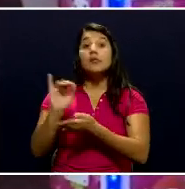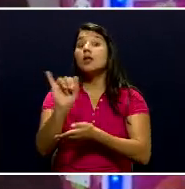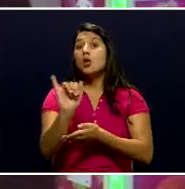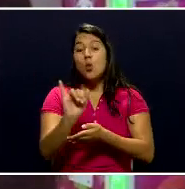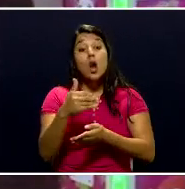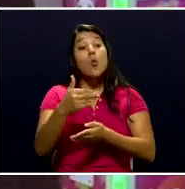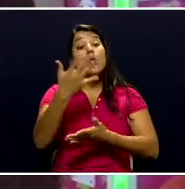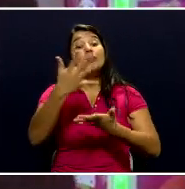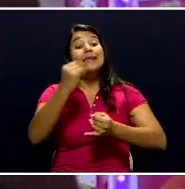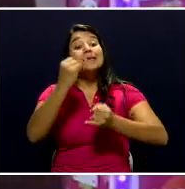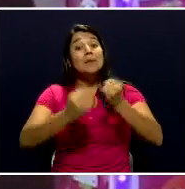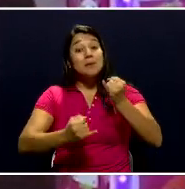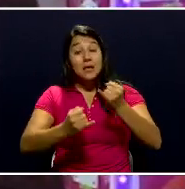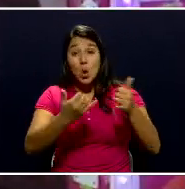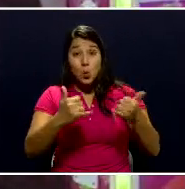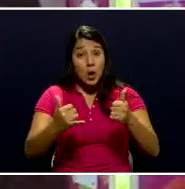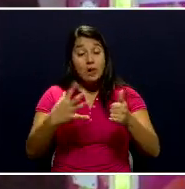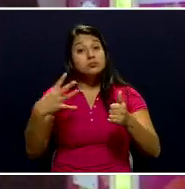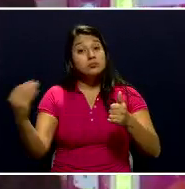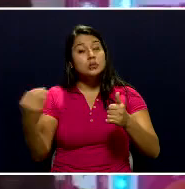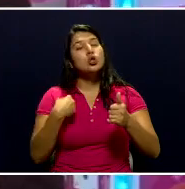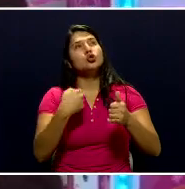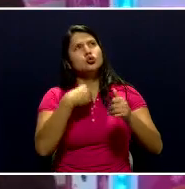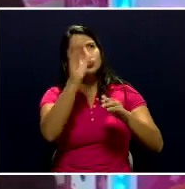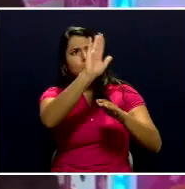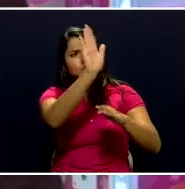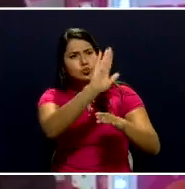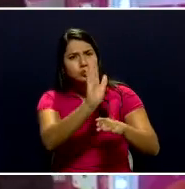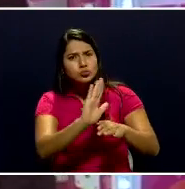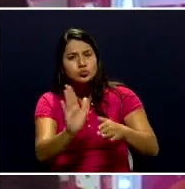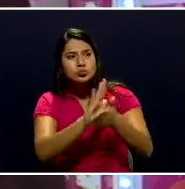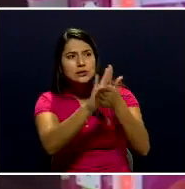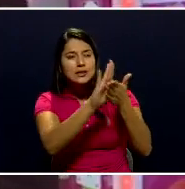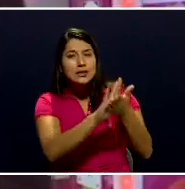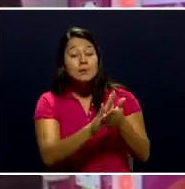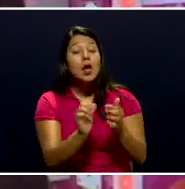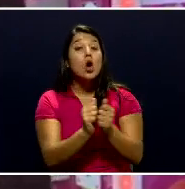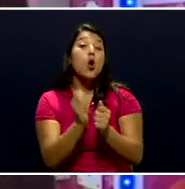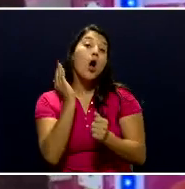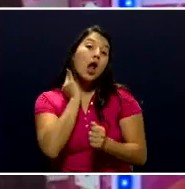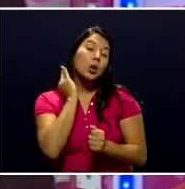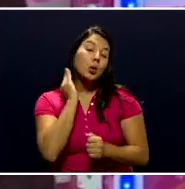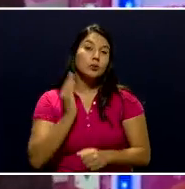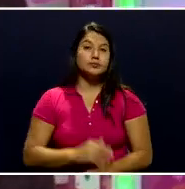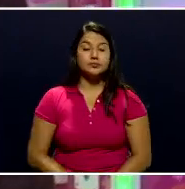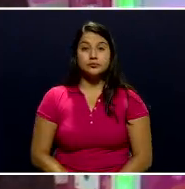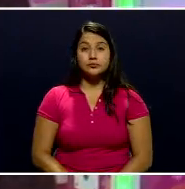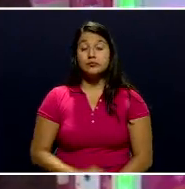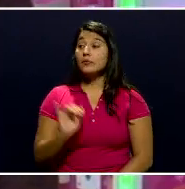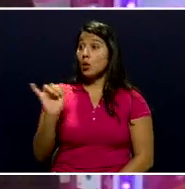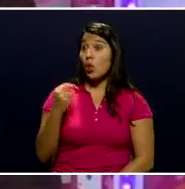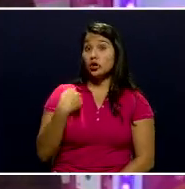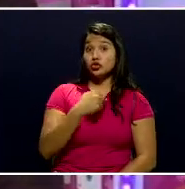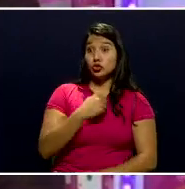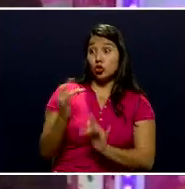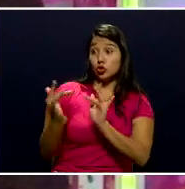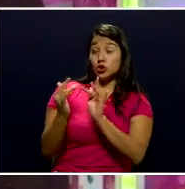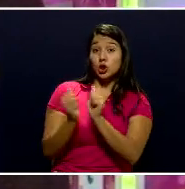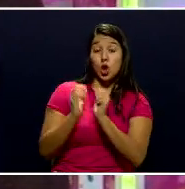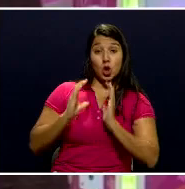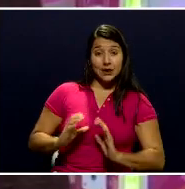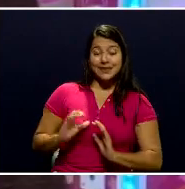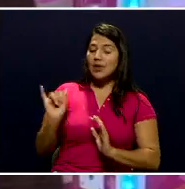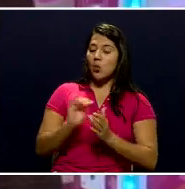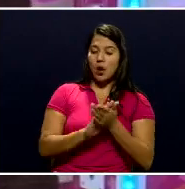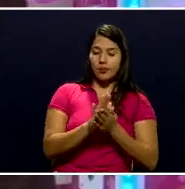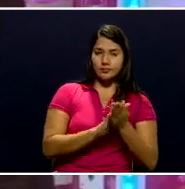alcohol. Nosotras cada vez que tenemos contacto con algún cliente, igual el lavado de manos y el alcohol. Ahora bien, en el caso de la cantidad de personas